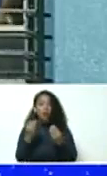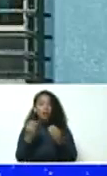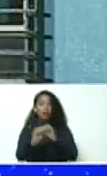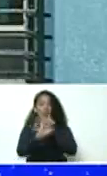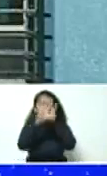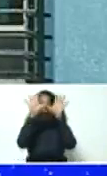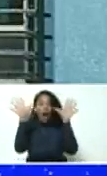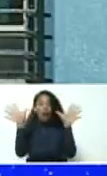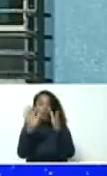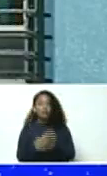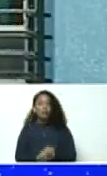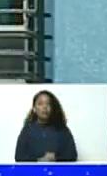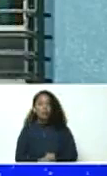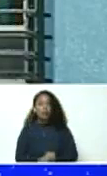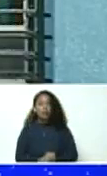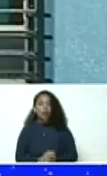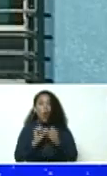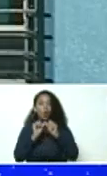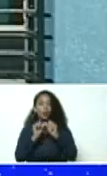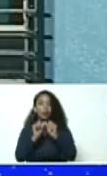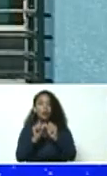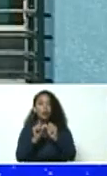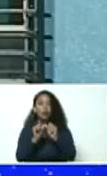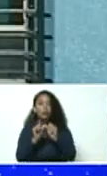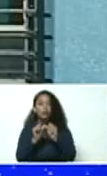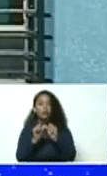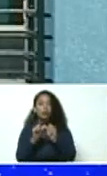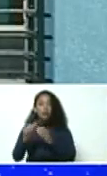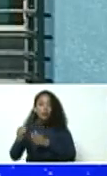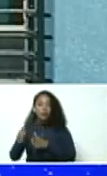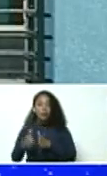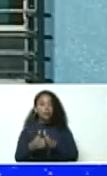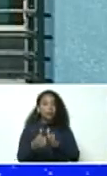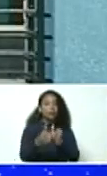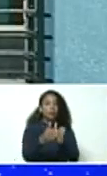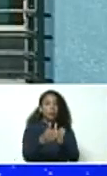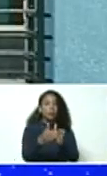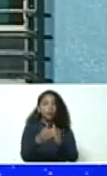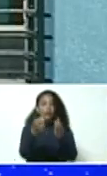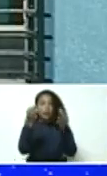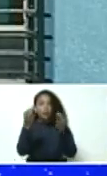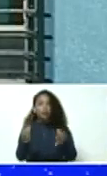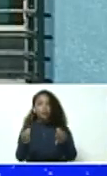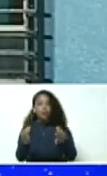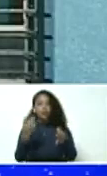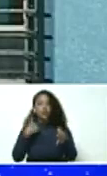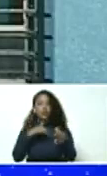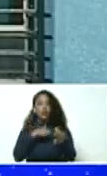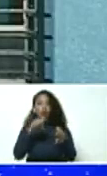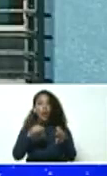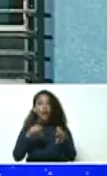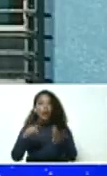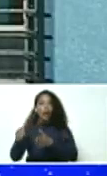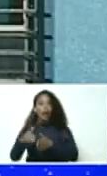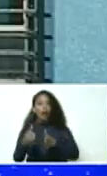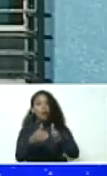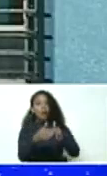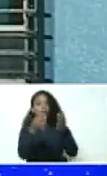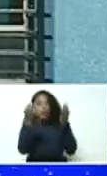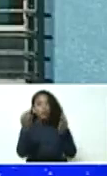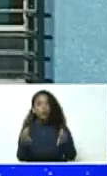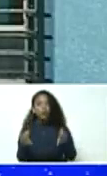convicción, sigamos en el camino correcto. Estamos en el camino